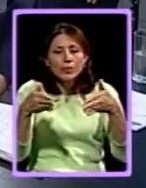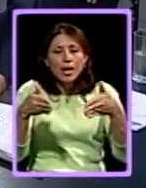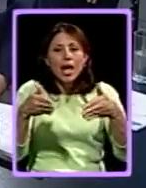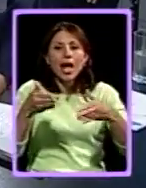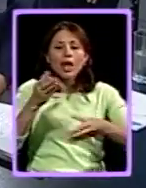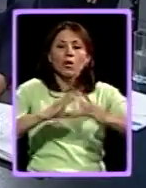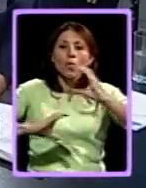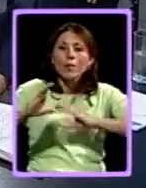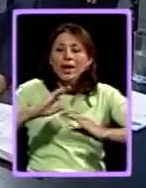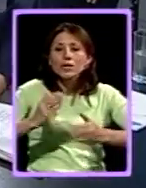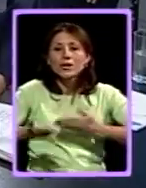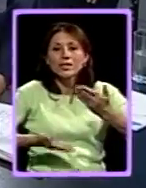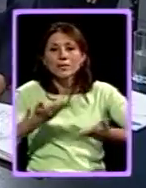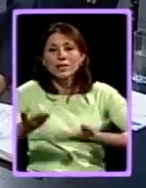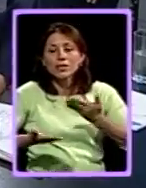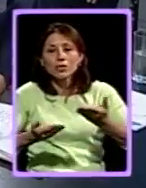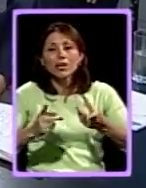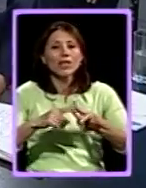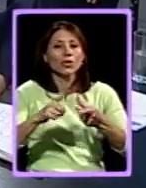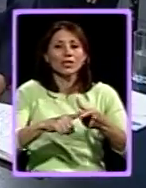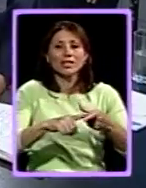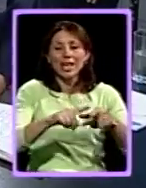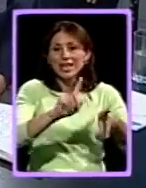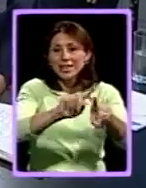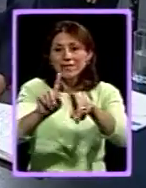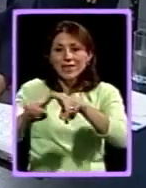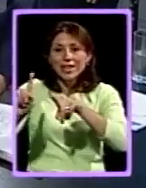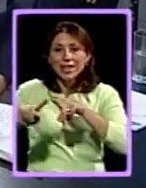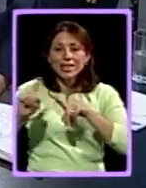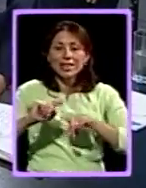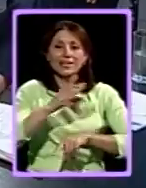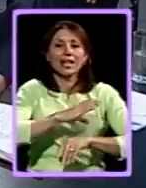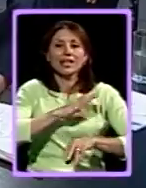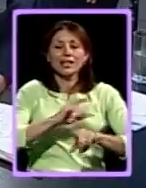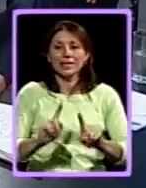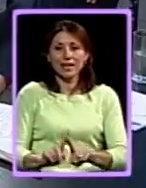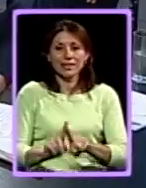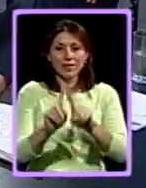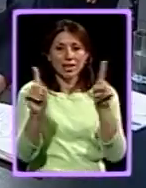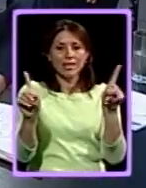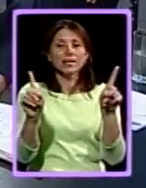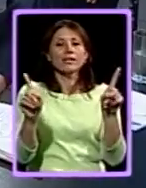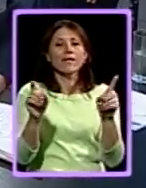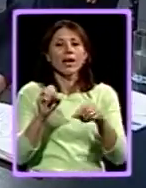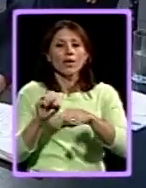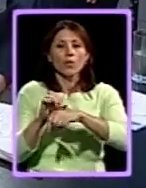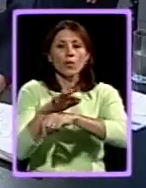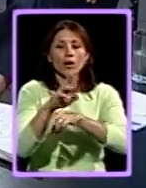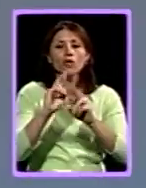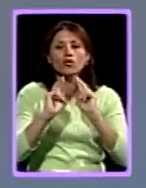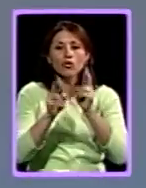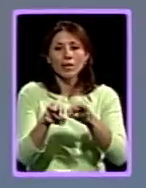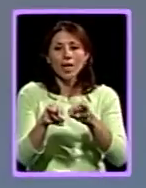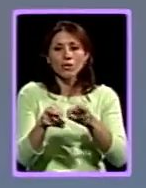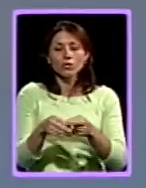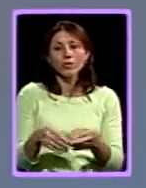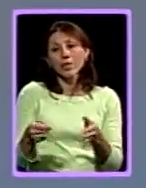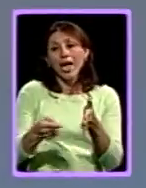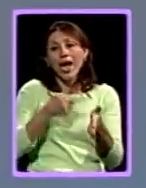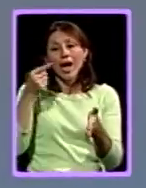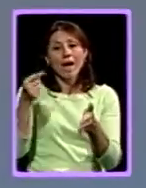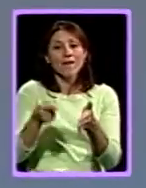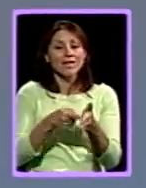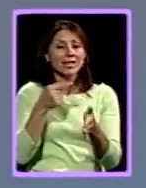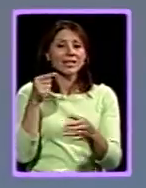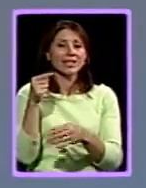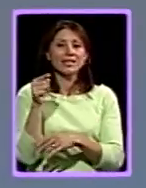agricultura, etcétera, ¿verdad? O sea, hay una serie de características diferentes que me van a influir los resultados. A veces eso no nos queda